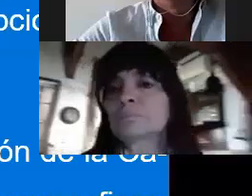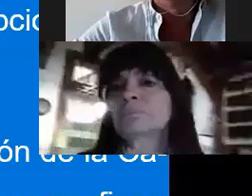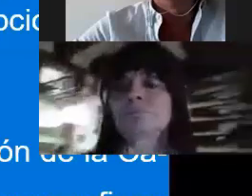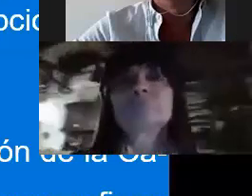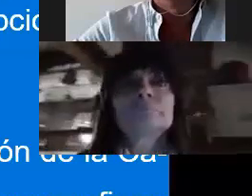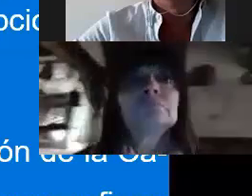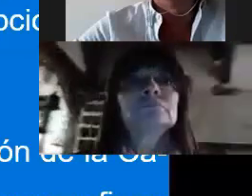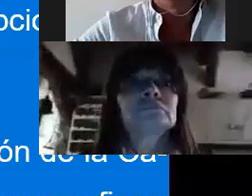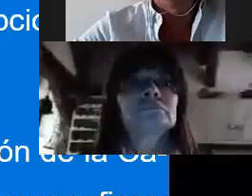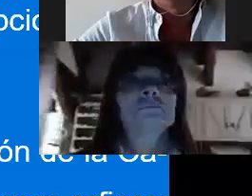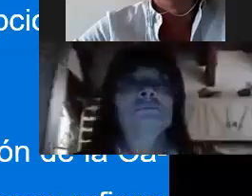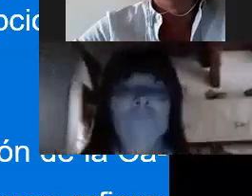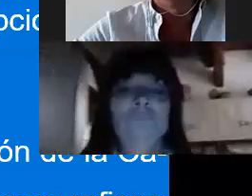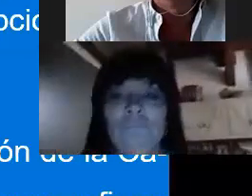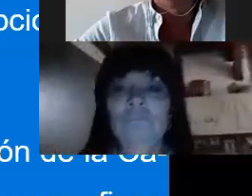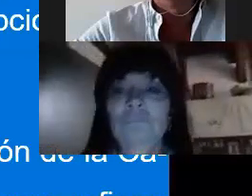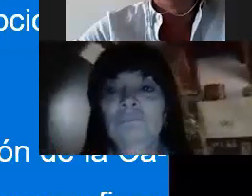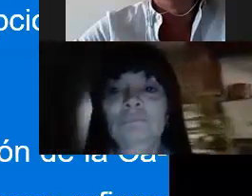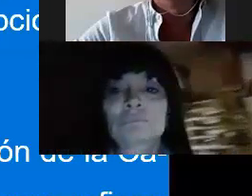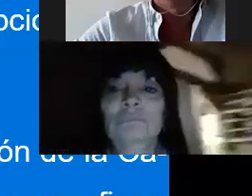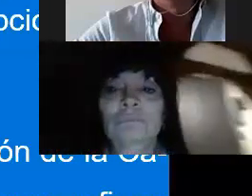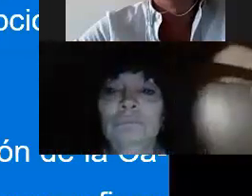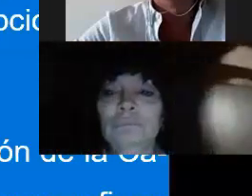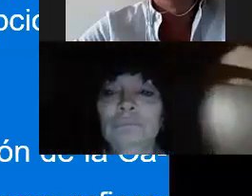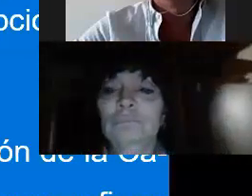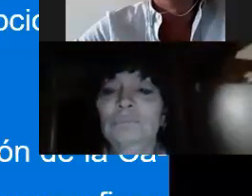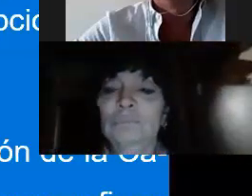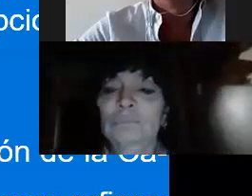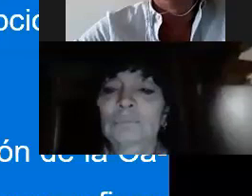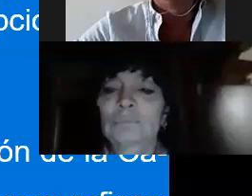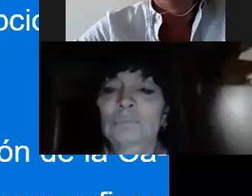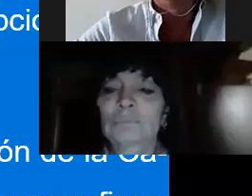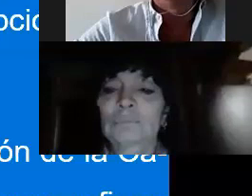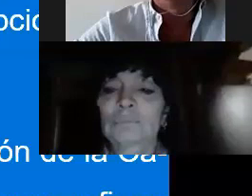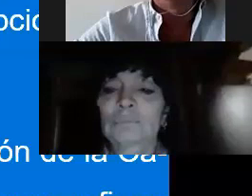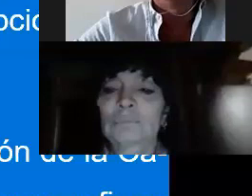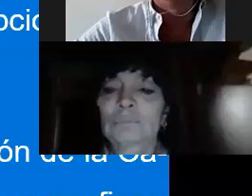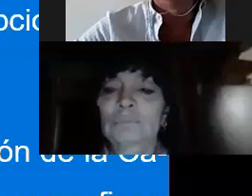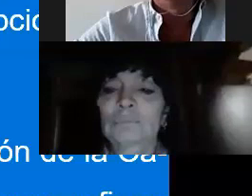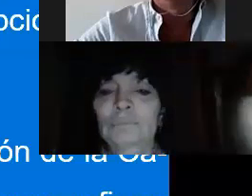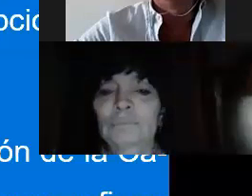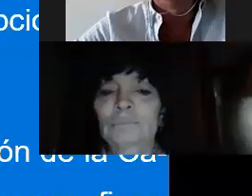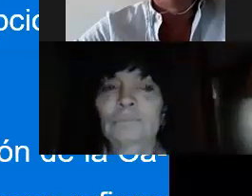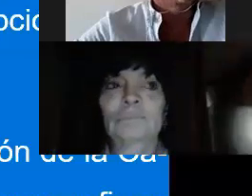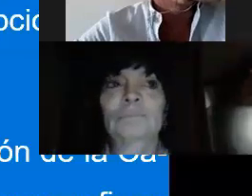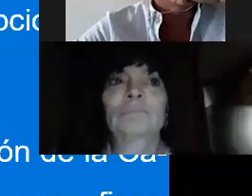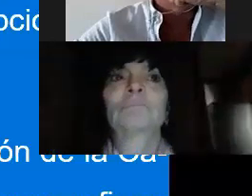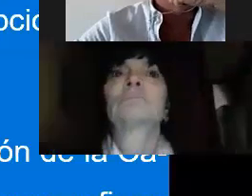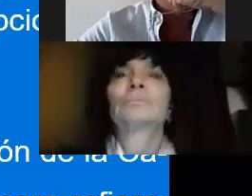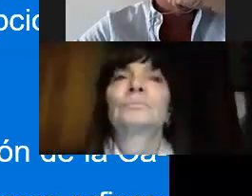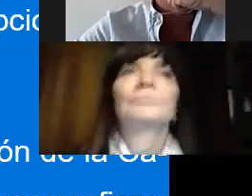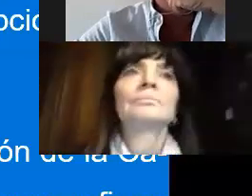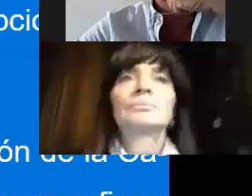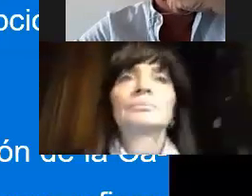General. Cuarto, los actores critican la decisión por considerar que el rechazo al pedido